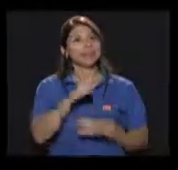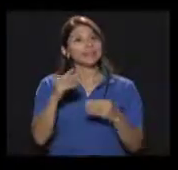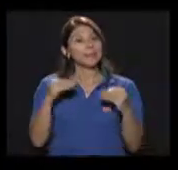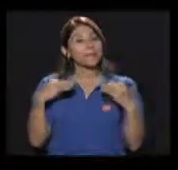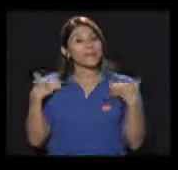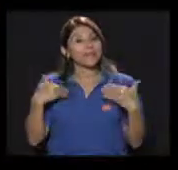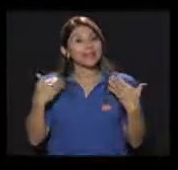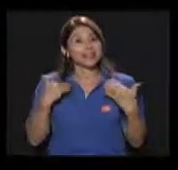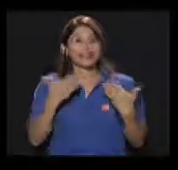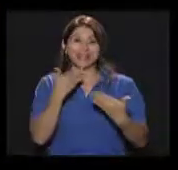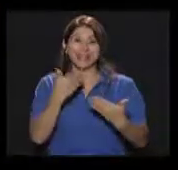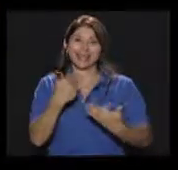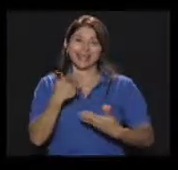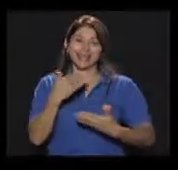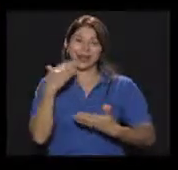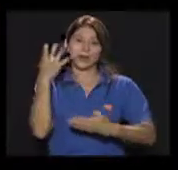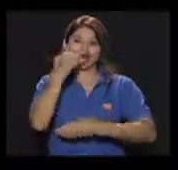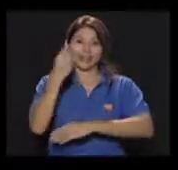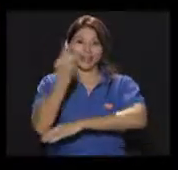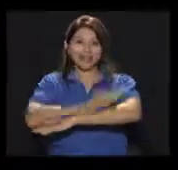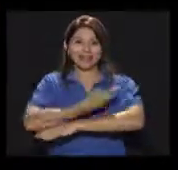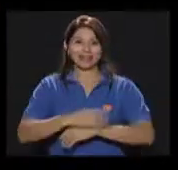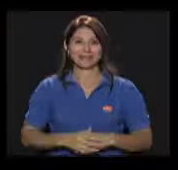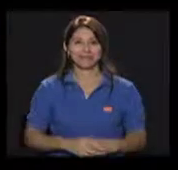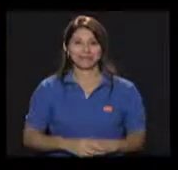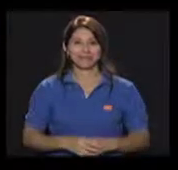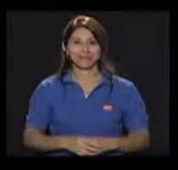sean muy felices y que tengan un lindo día.